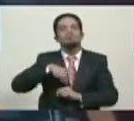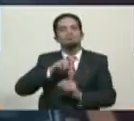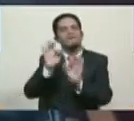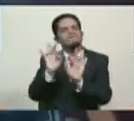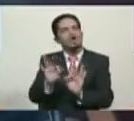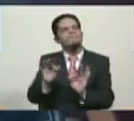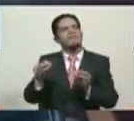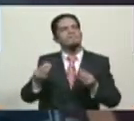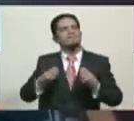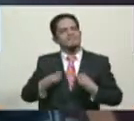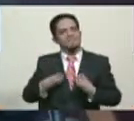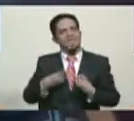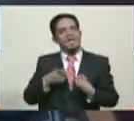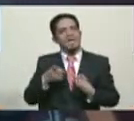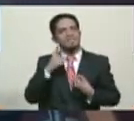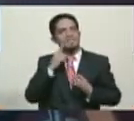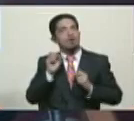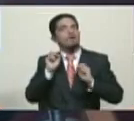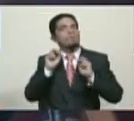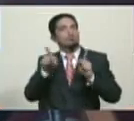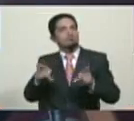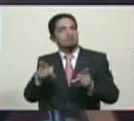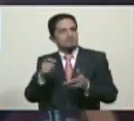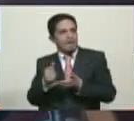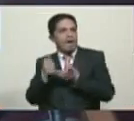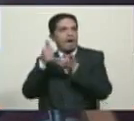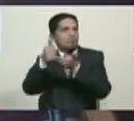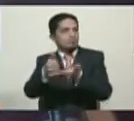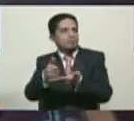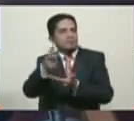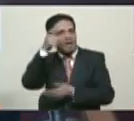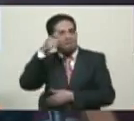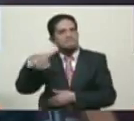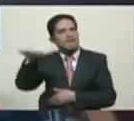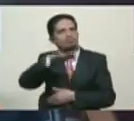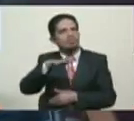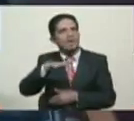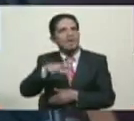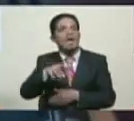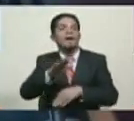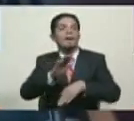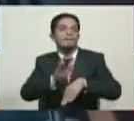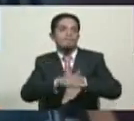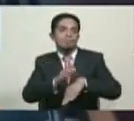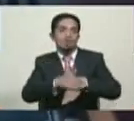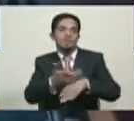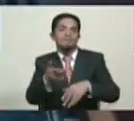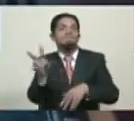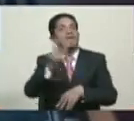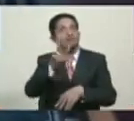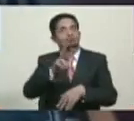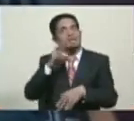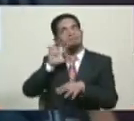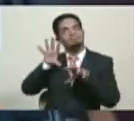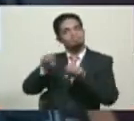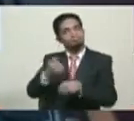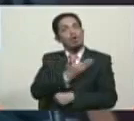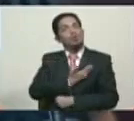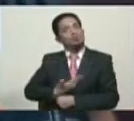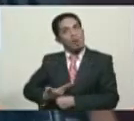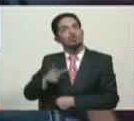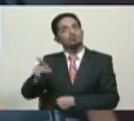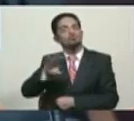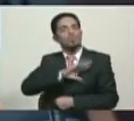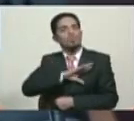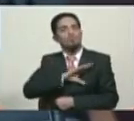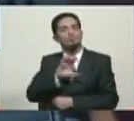gran oportunidad para reivindicar al pueblo venezolano en el manejo soberano de su principal recurso, el petróleo,